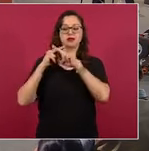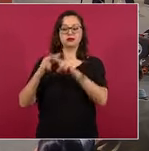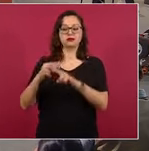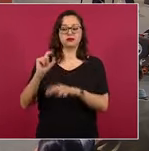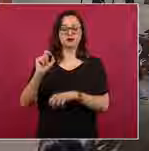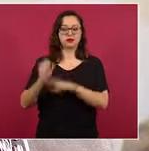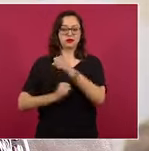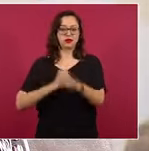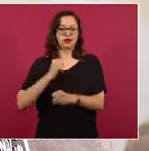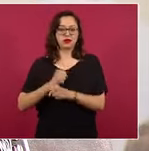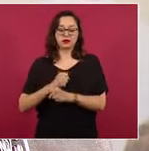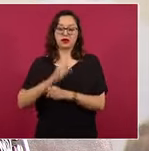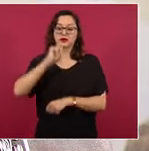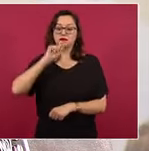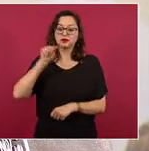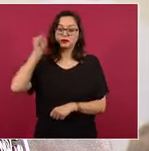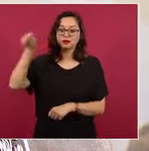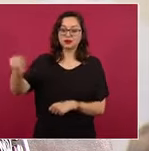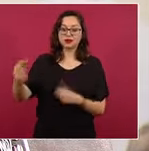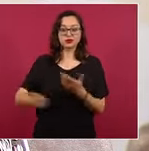También en Sahagún,